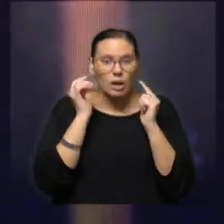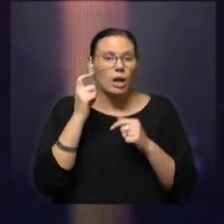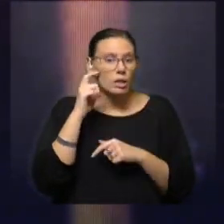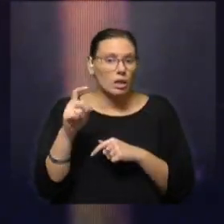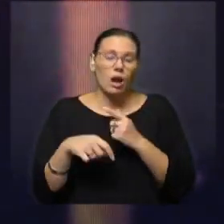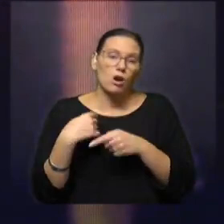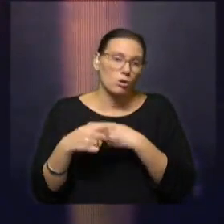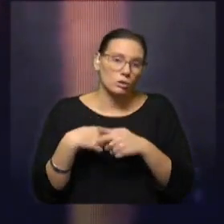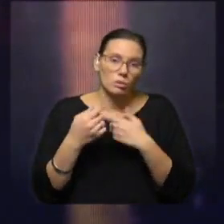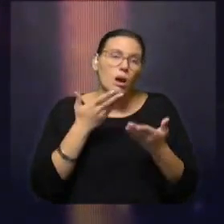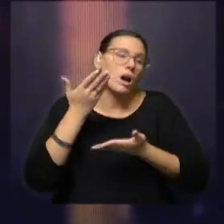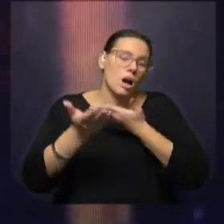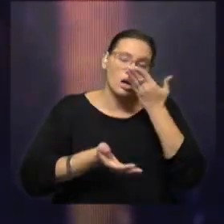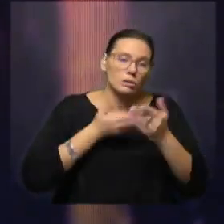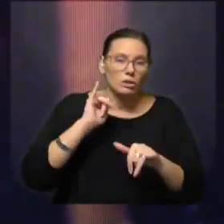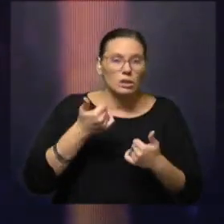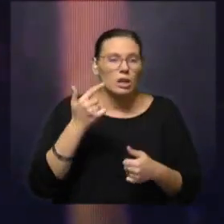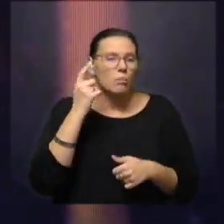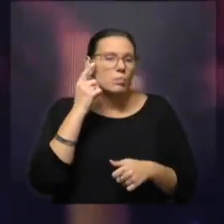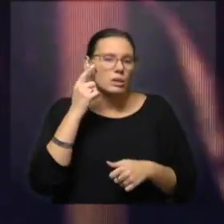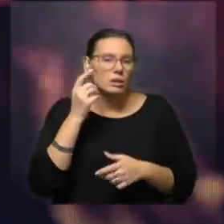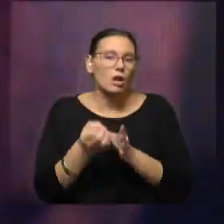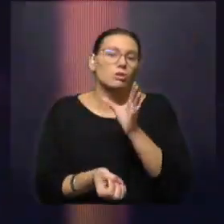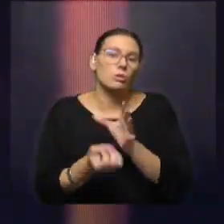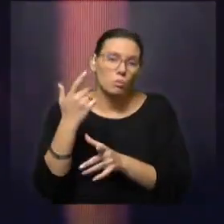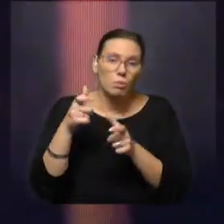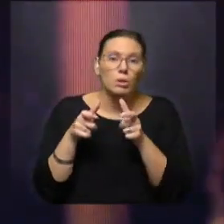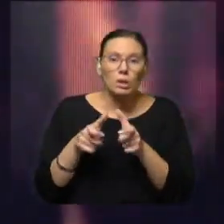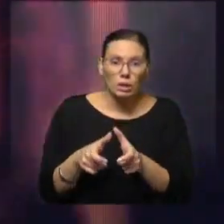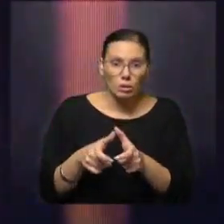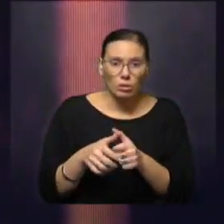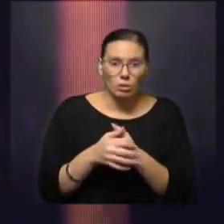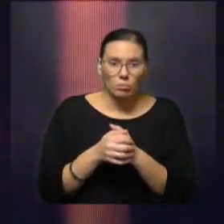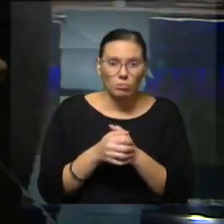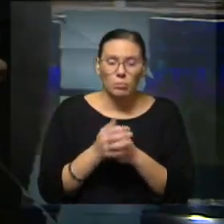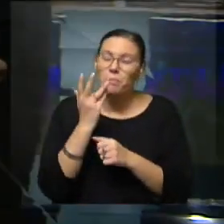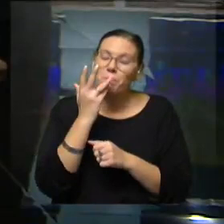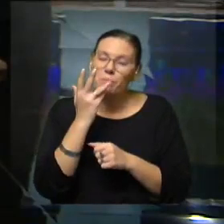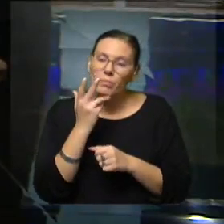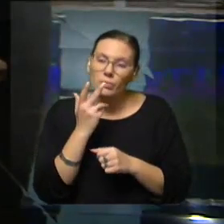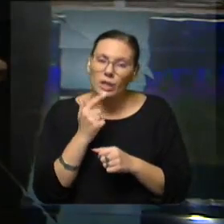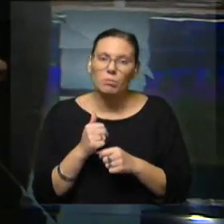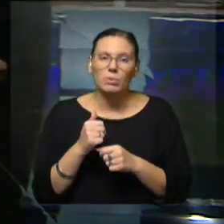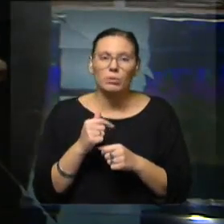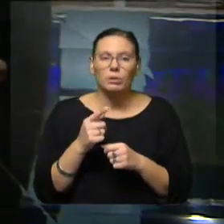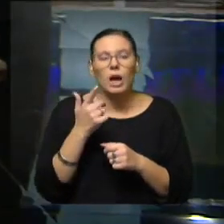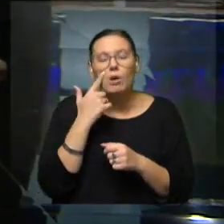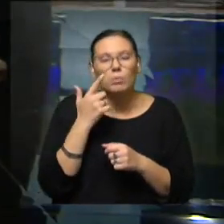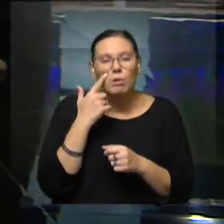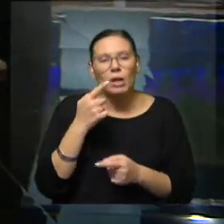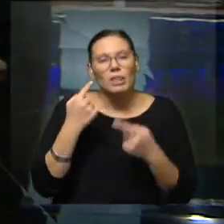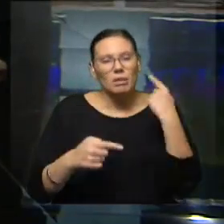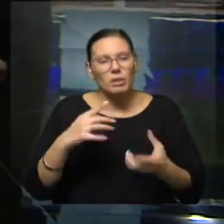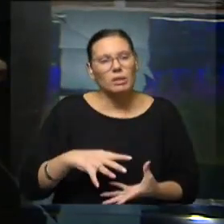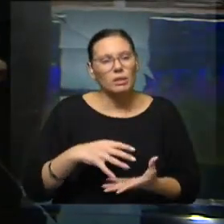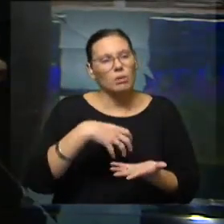seguir también sacando canciones, ya pensando capaz que en un nuevo disco. Me gusta esto de explorar como varios